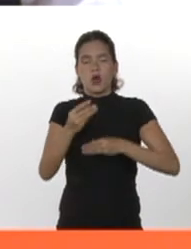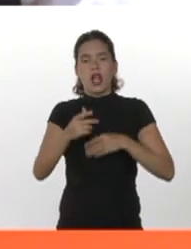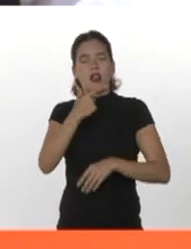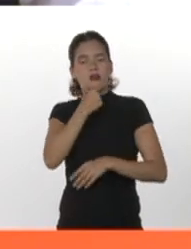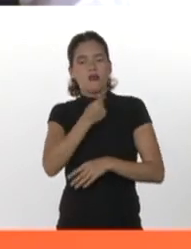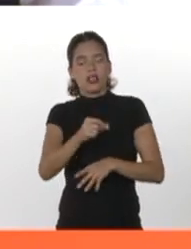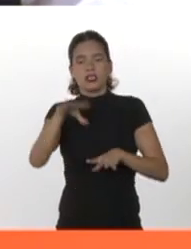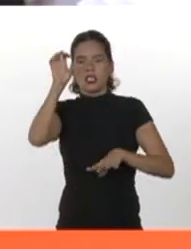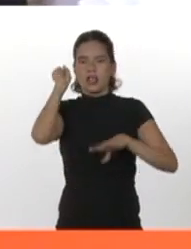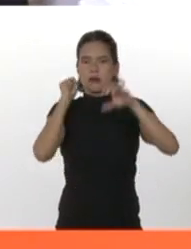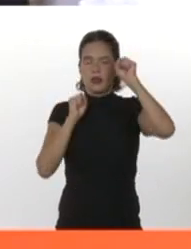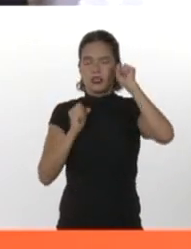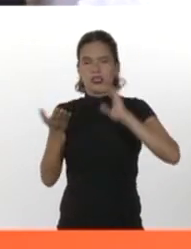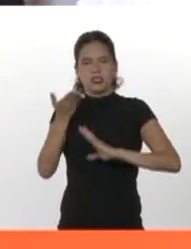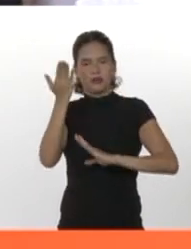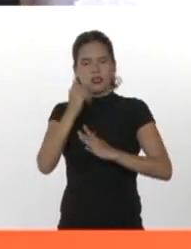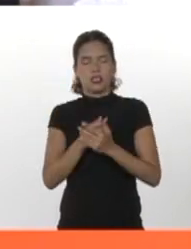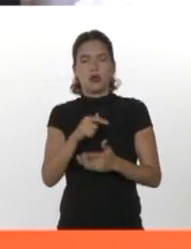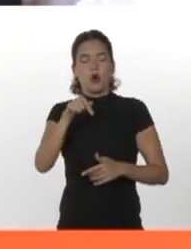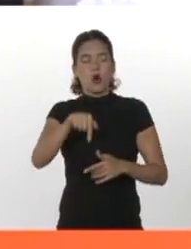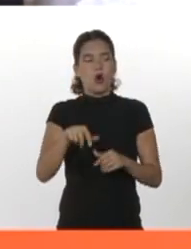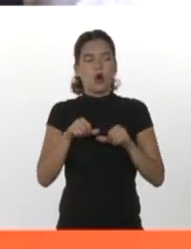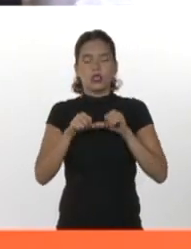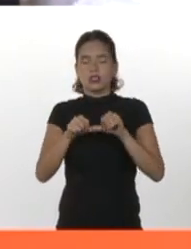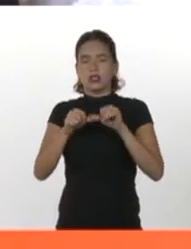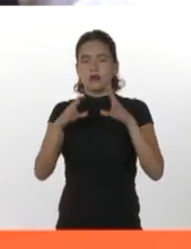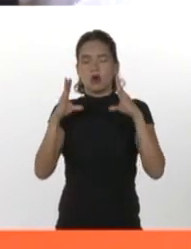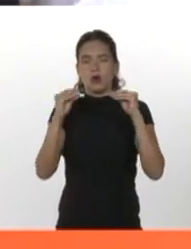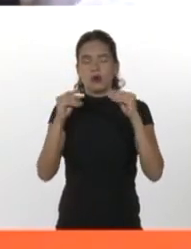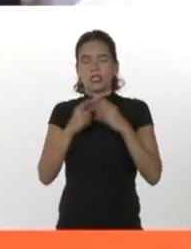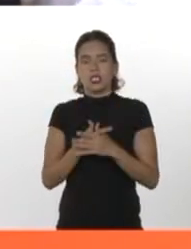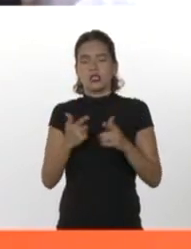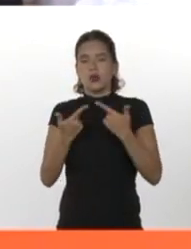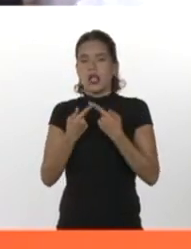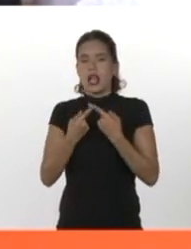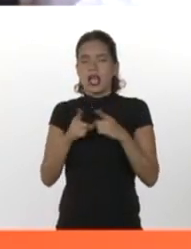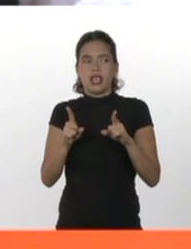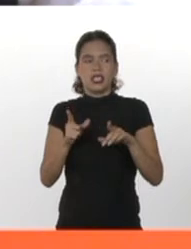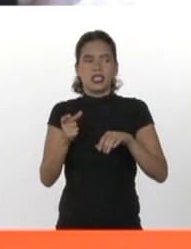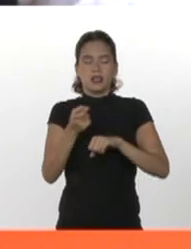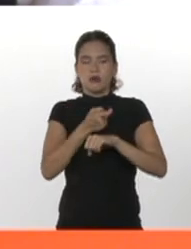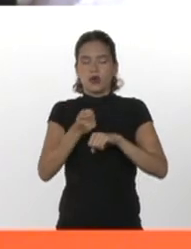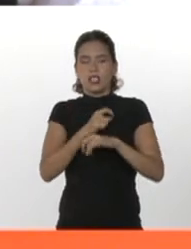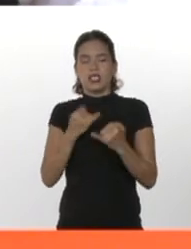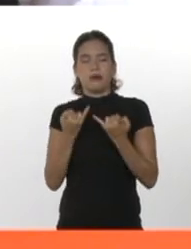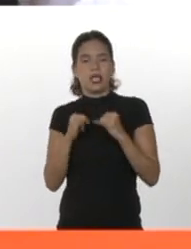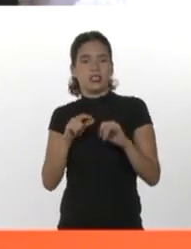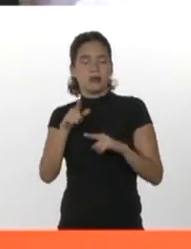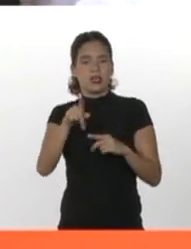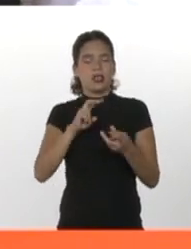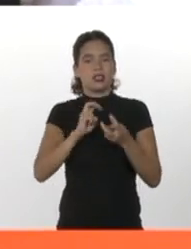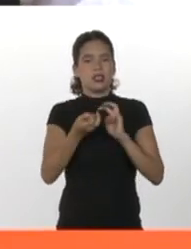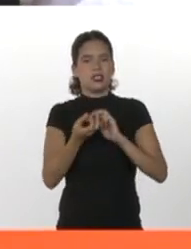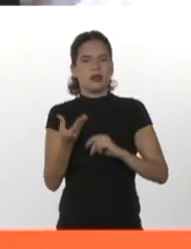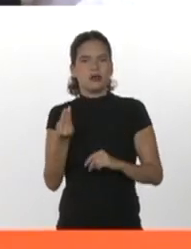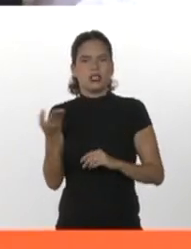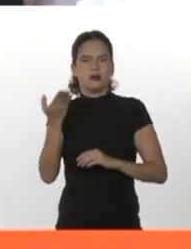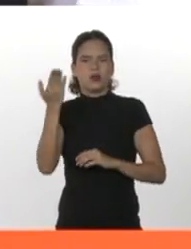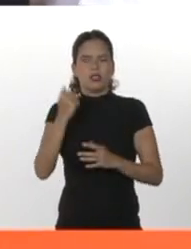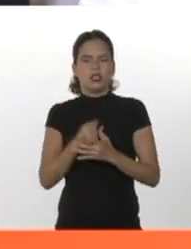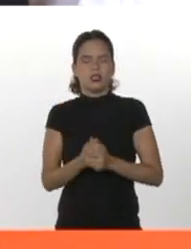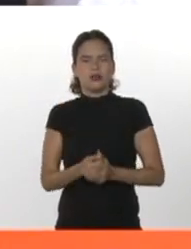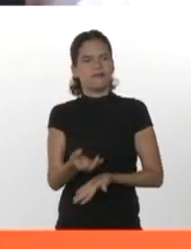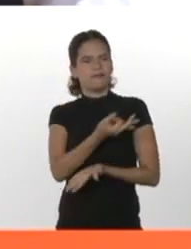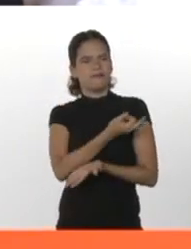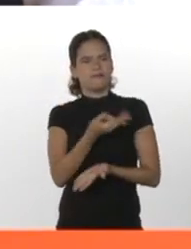aprendizaje significativo. Hoy continuamos conversando sobre la democracia para terminar este tema tan importante.